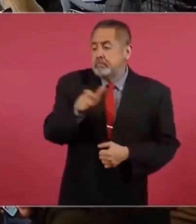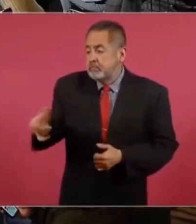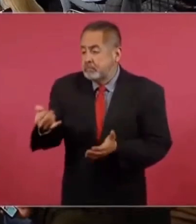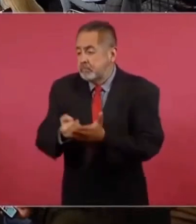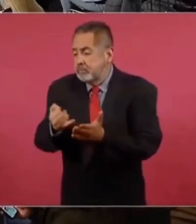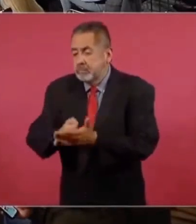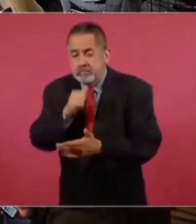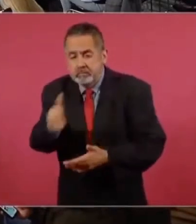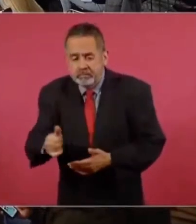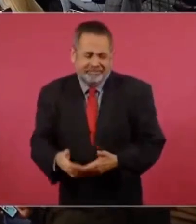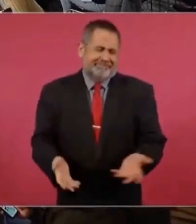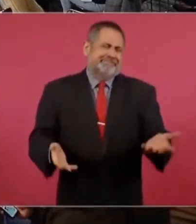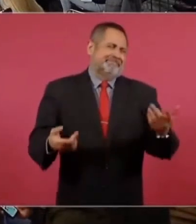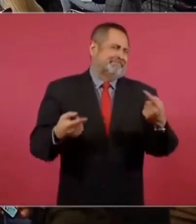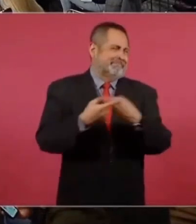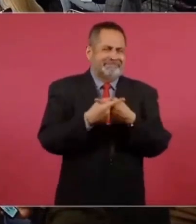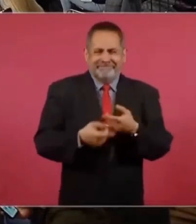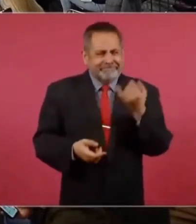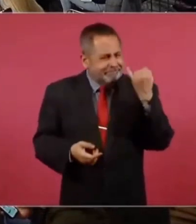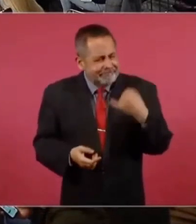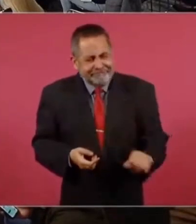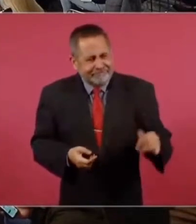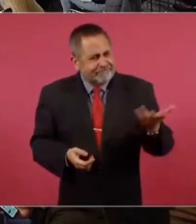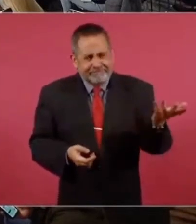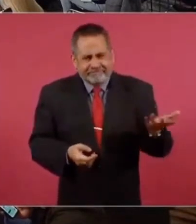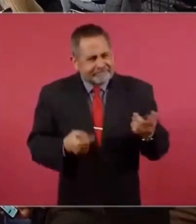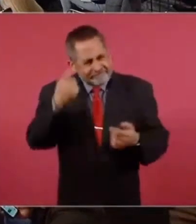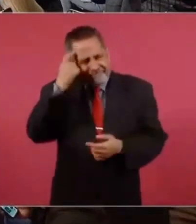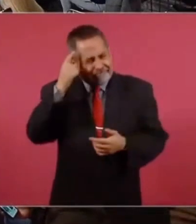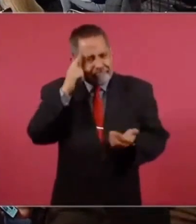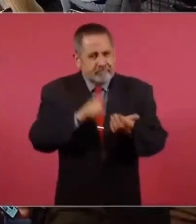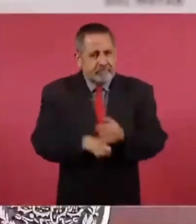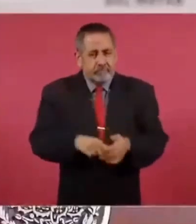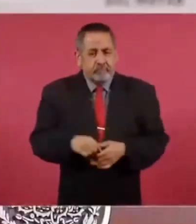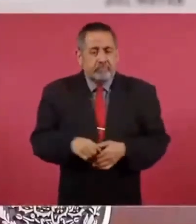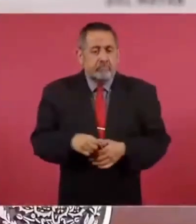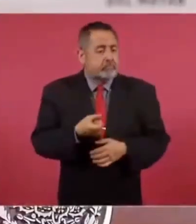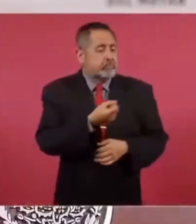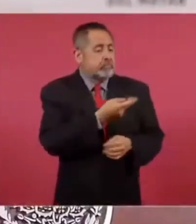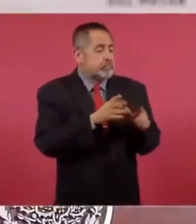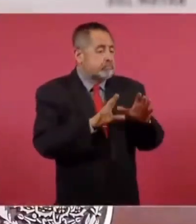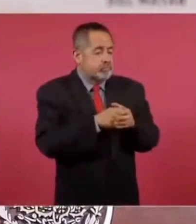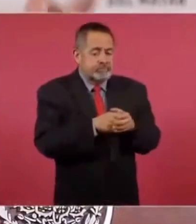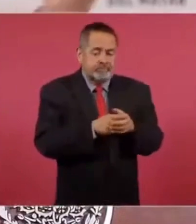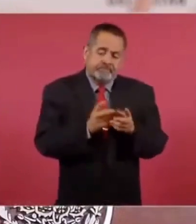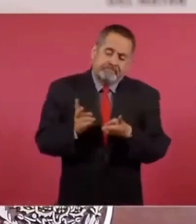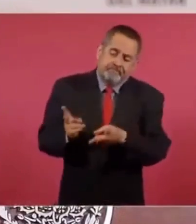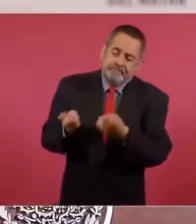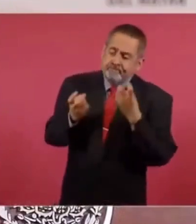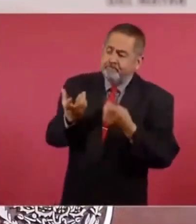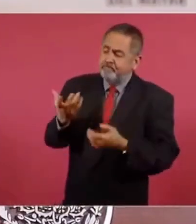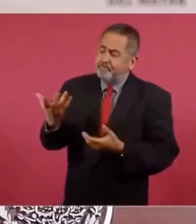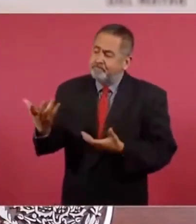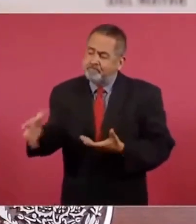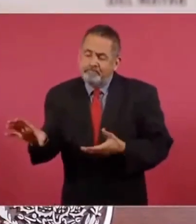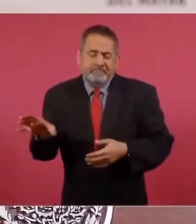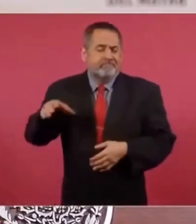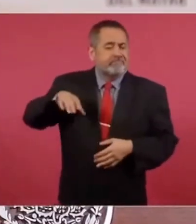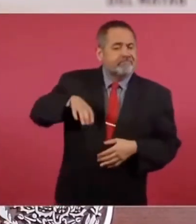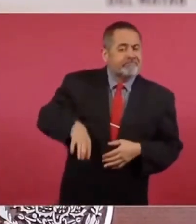la gran inmoralidad que significa que unos cuantos se roben el dinero del